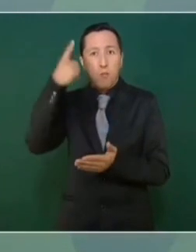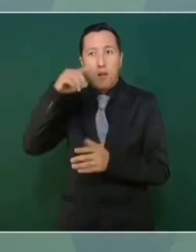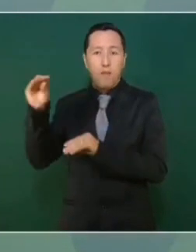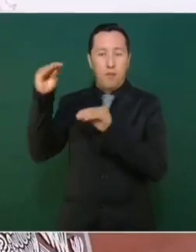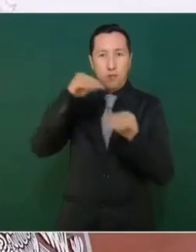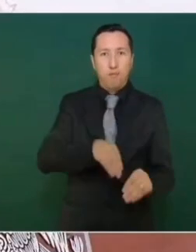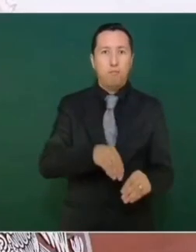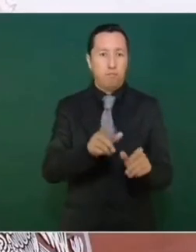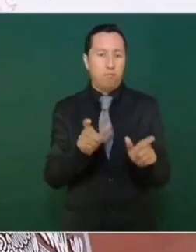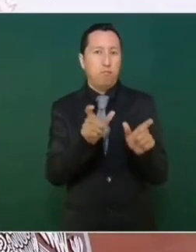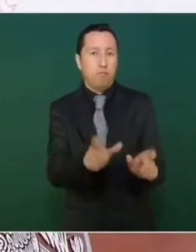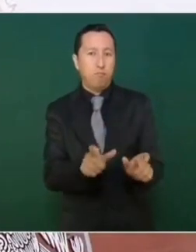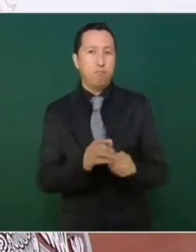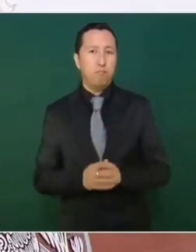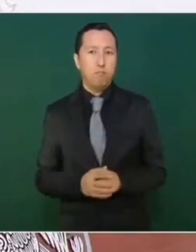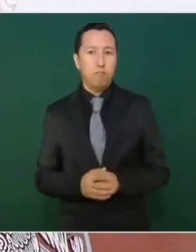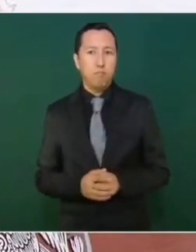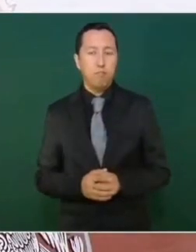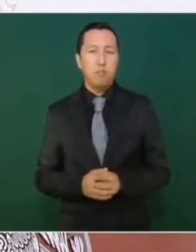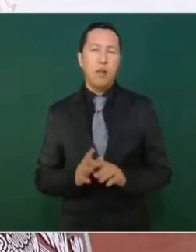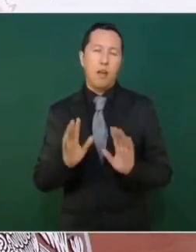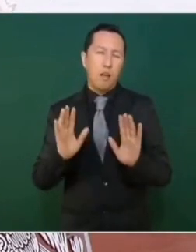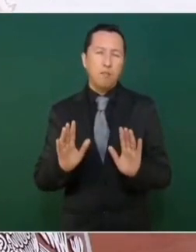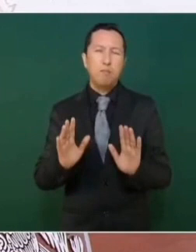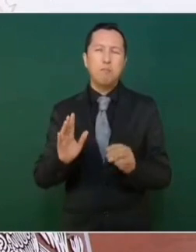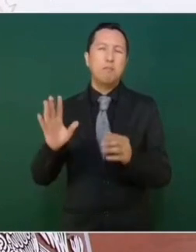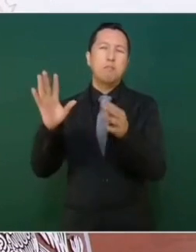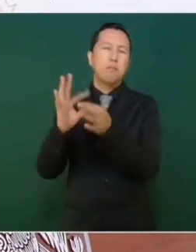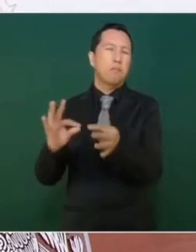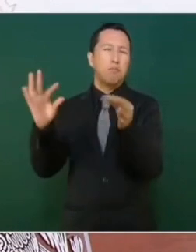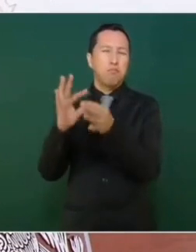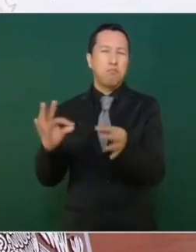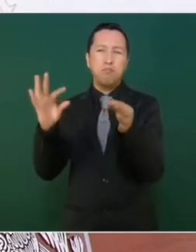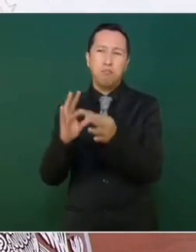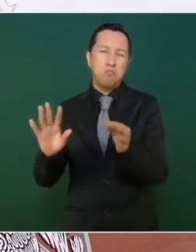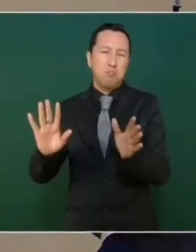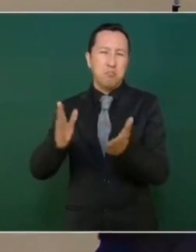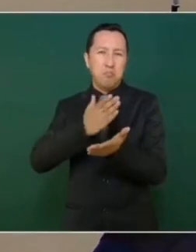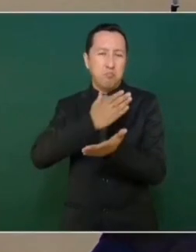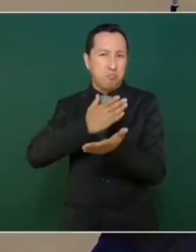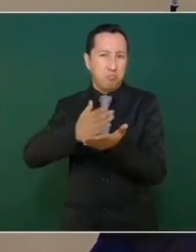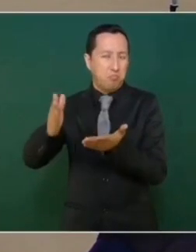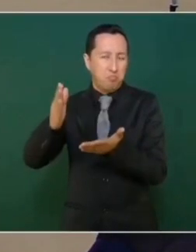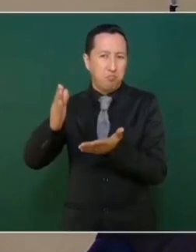Lo demás es un asunto del Perú.